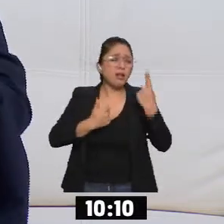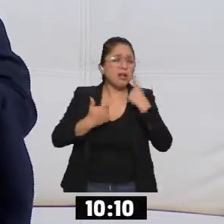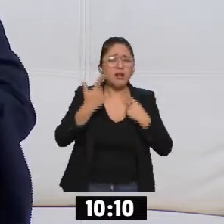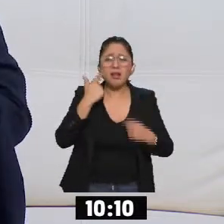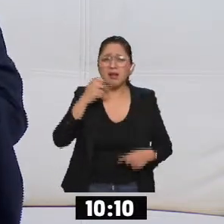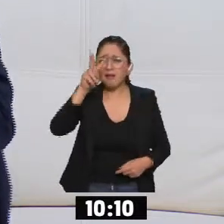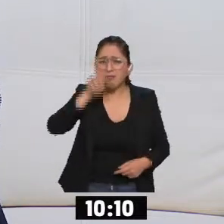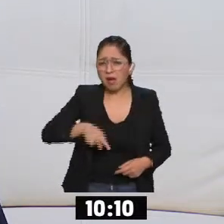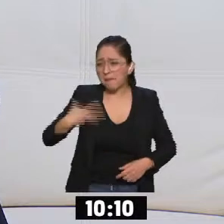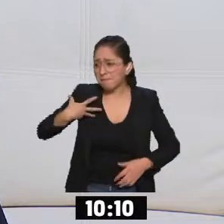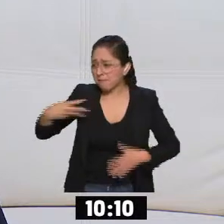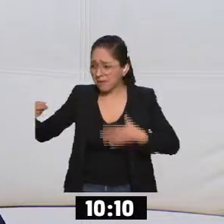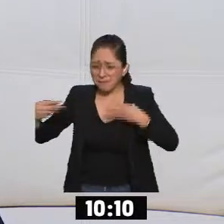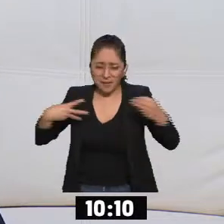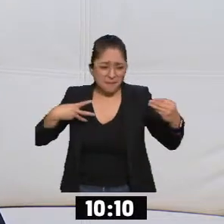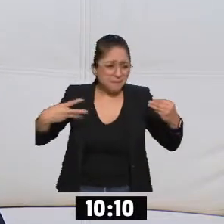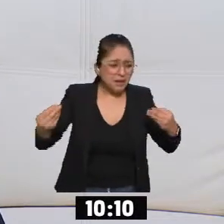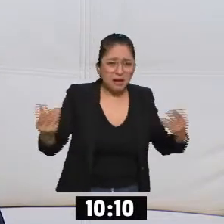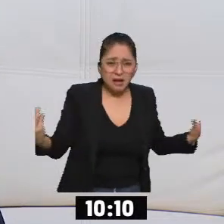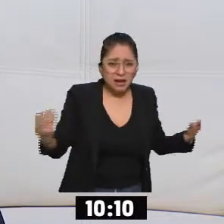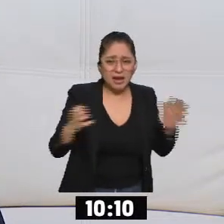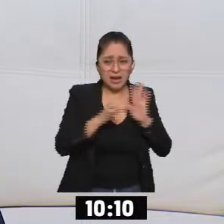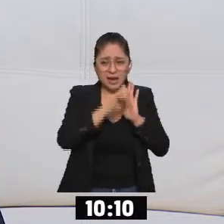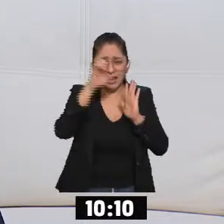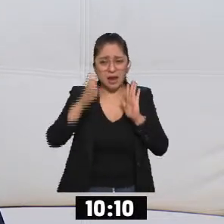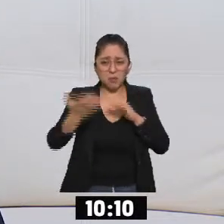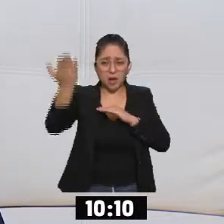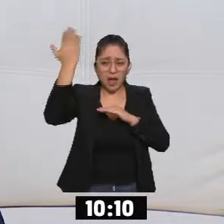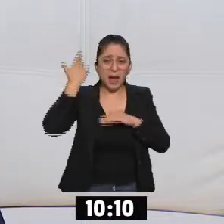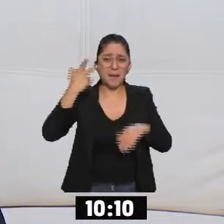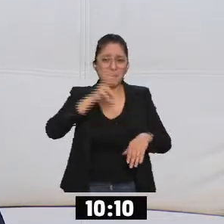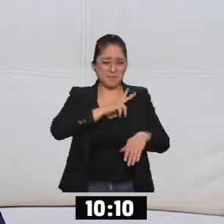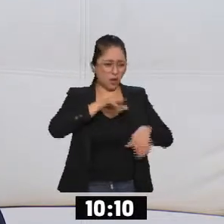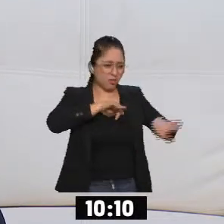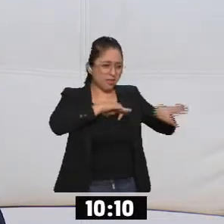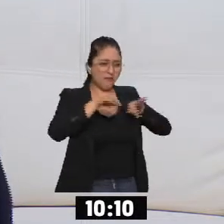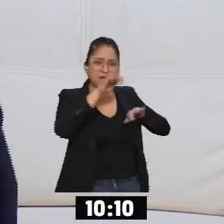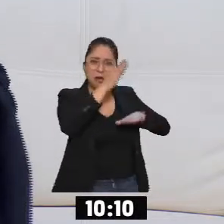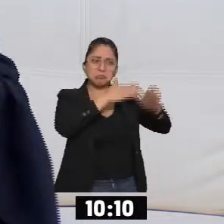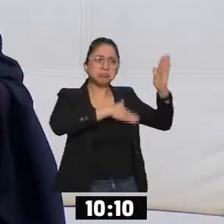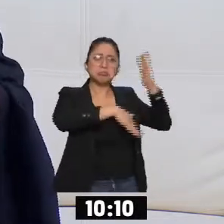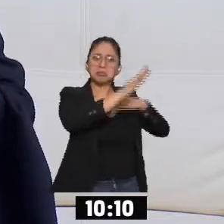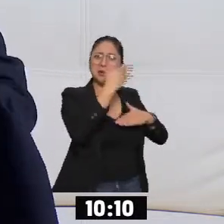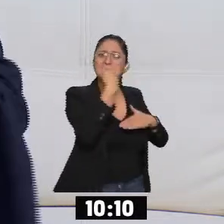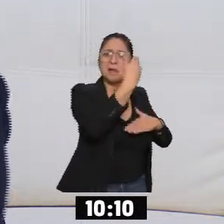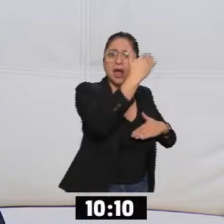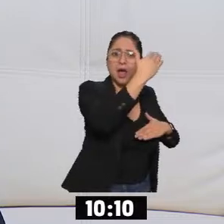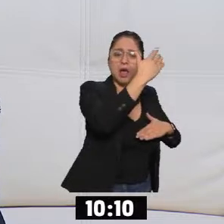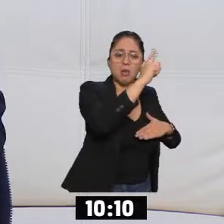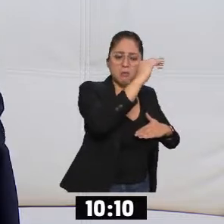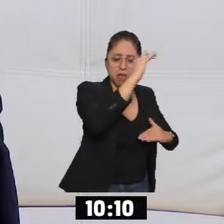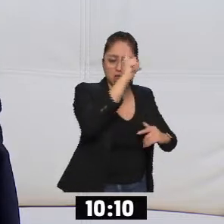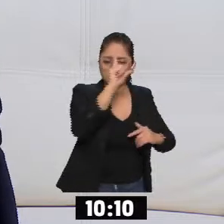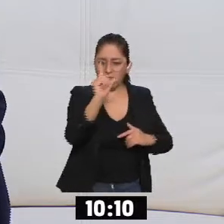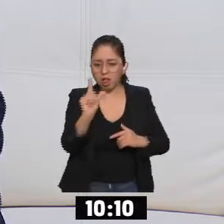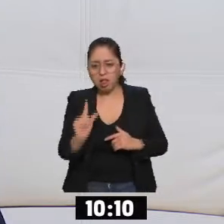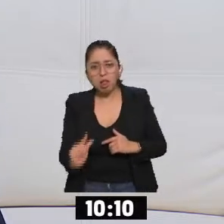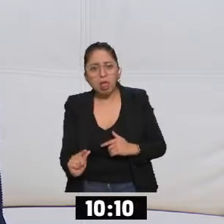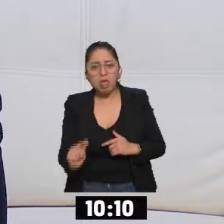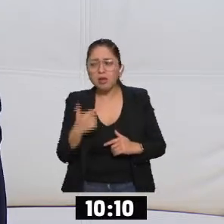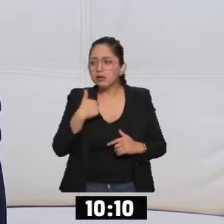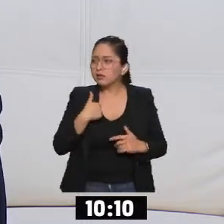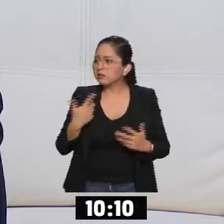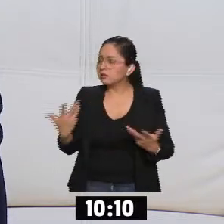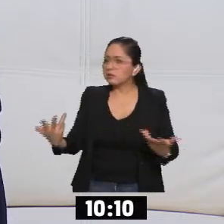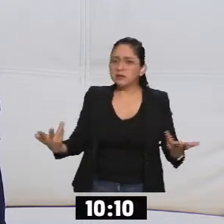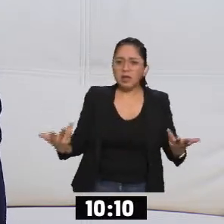para mí el trabajo de así bajó así. A todos, a todos, pero ya era el trabajo, eran